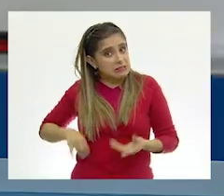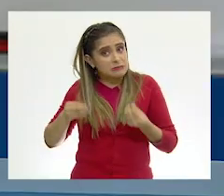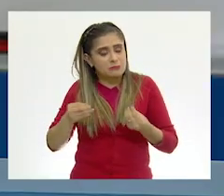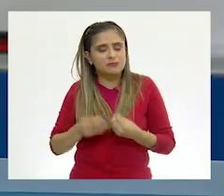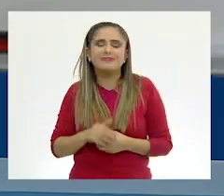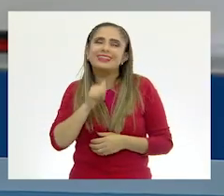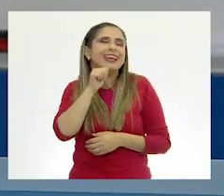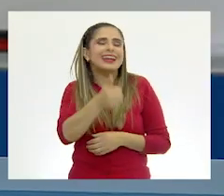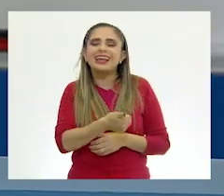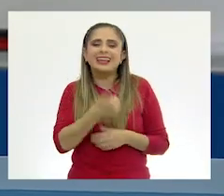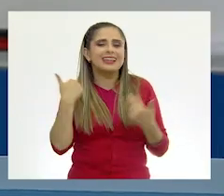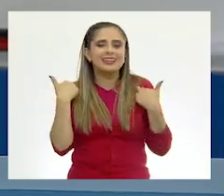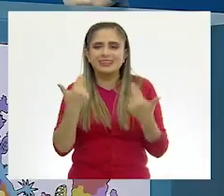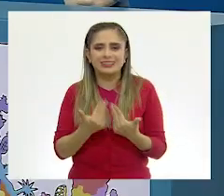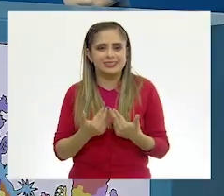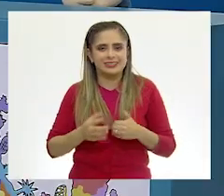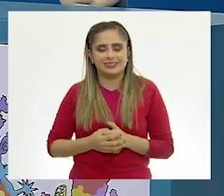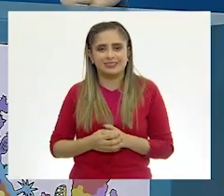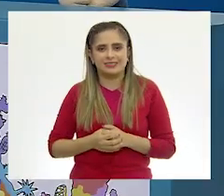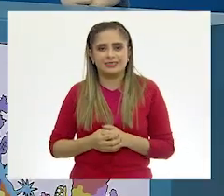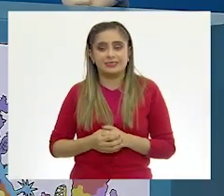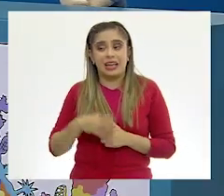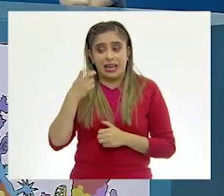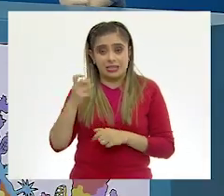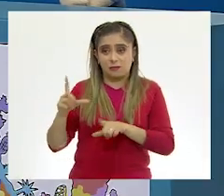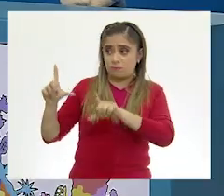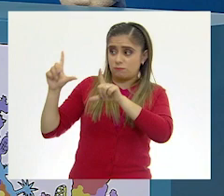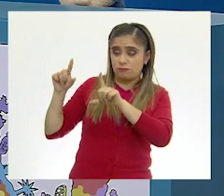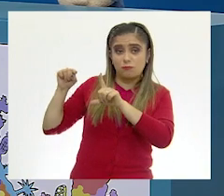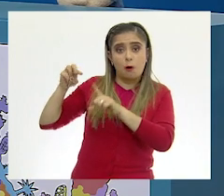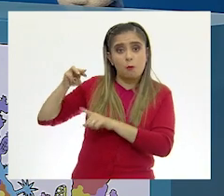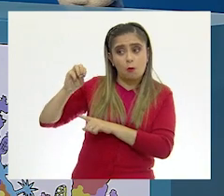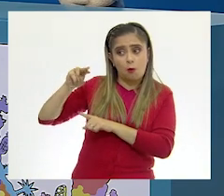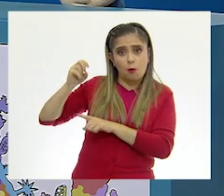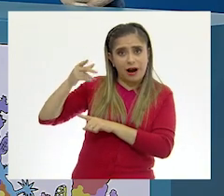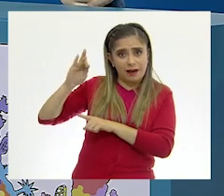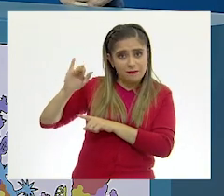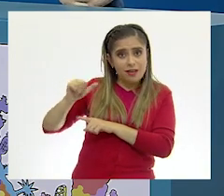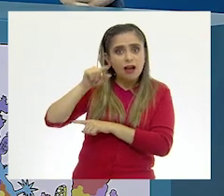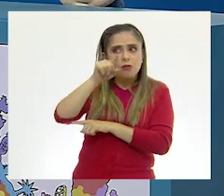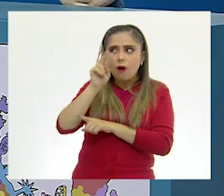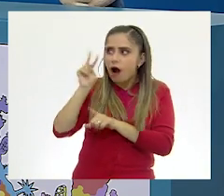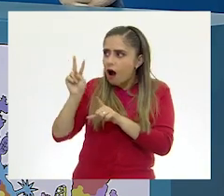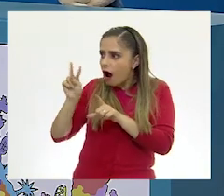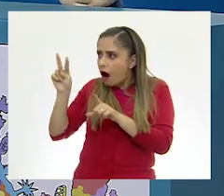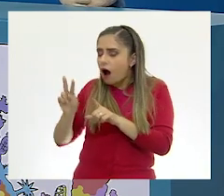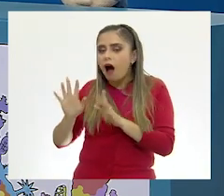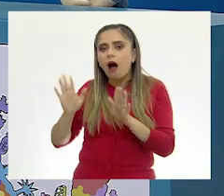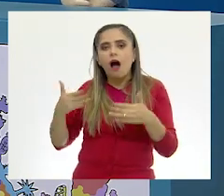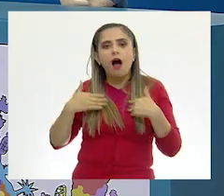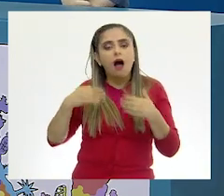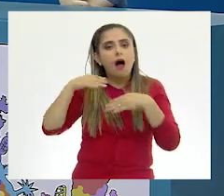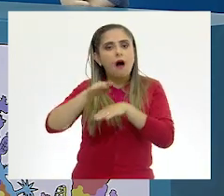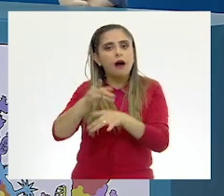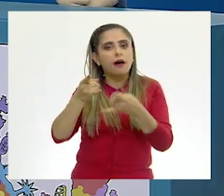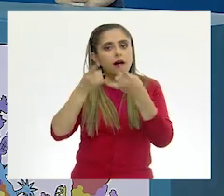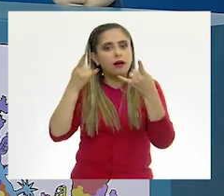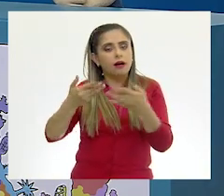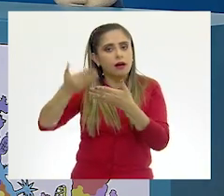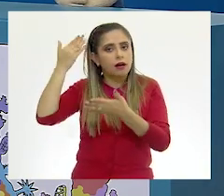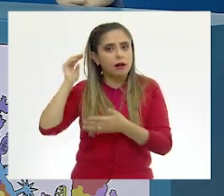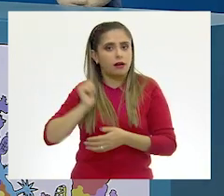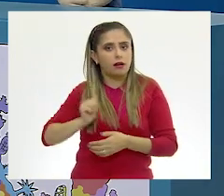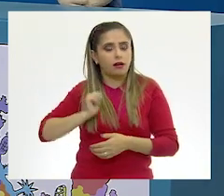nada, maestra. Esta monografía nos permitió conocer valiosa información sobre la Revolución Mexicana,